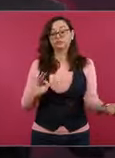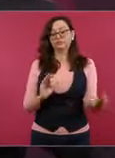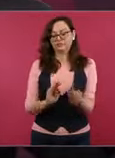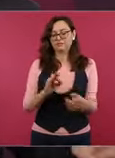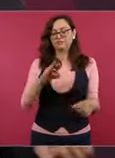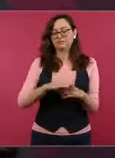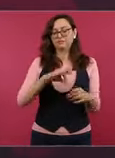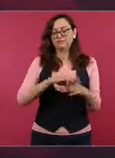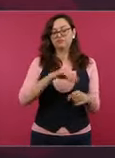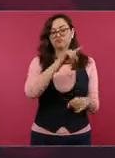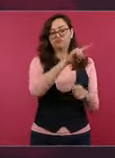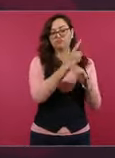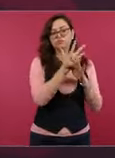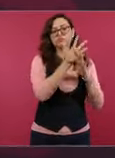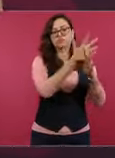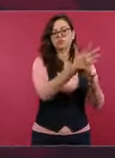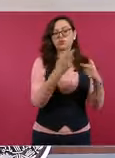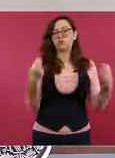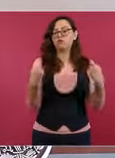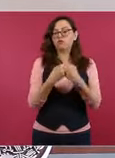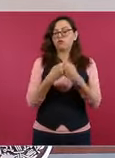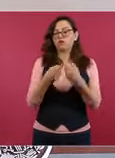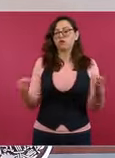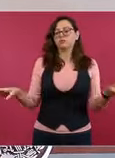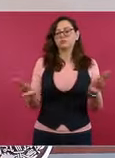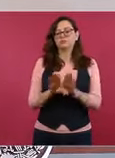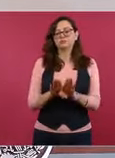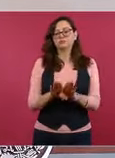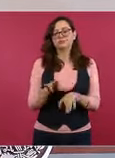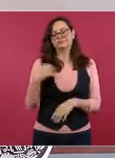frontera, pues es pura demagogia,